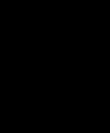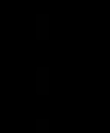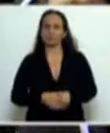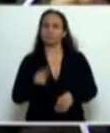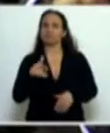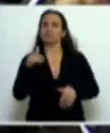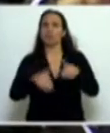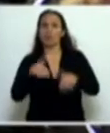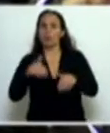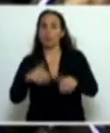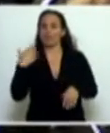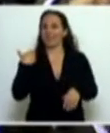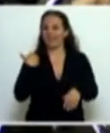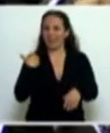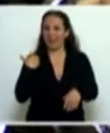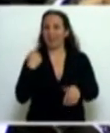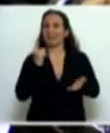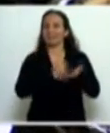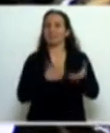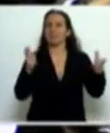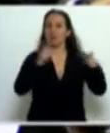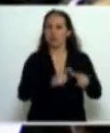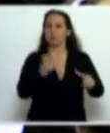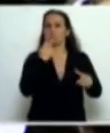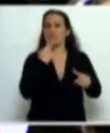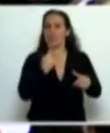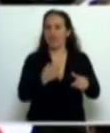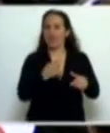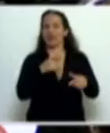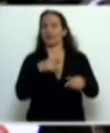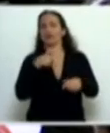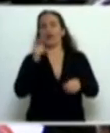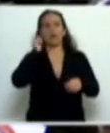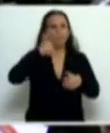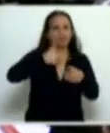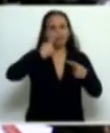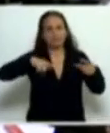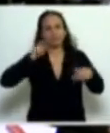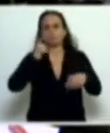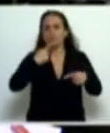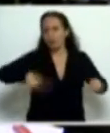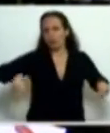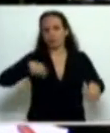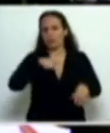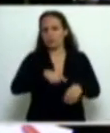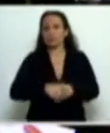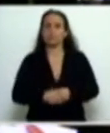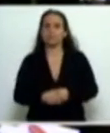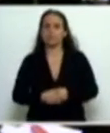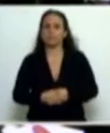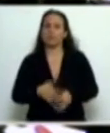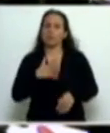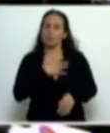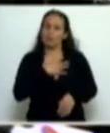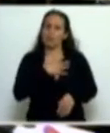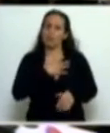Se va a votar en general el dictamen de la Comisión de Energía y Combustibles y otra. Diputado, por